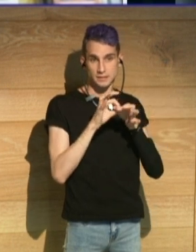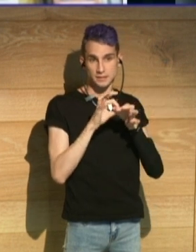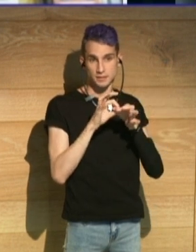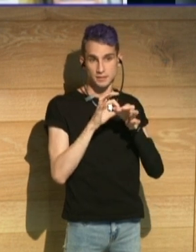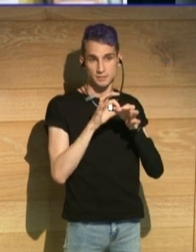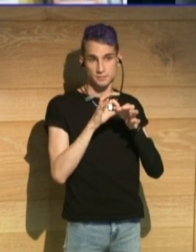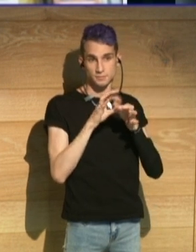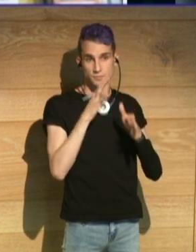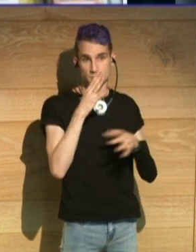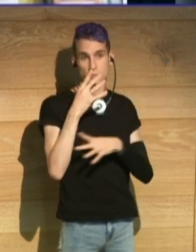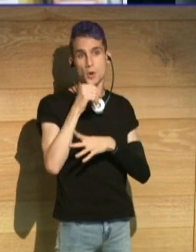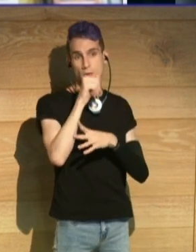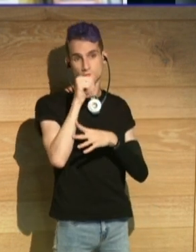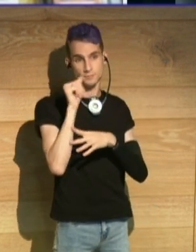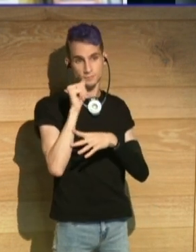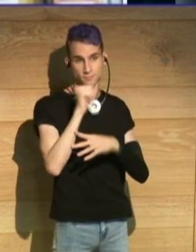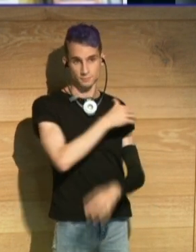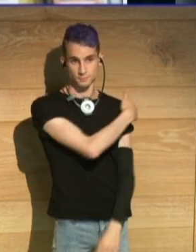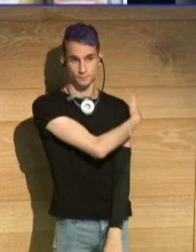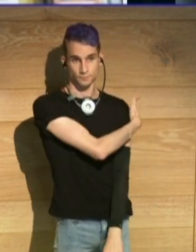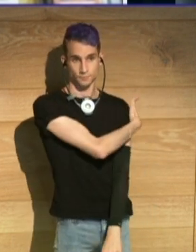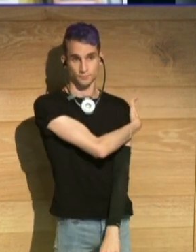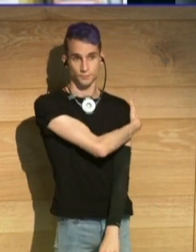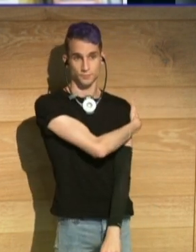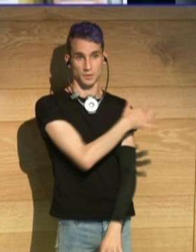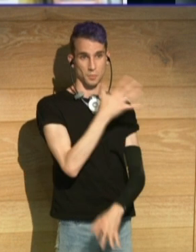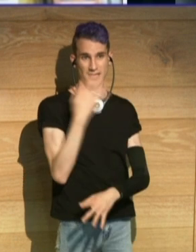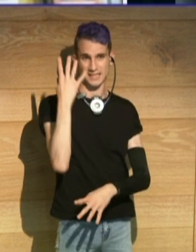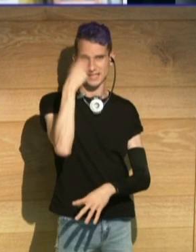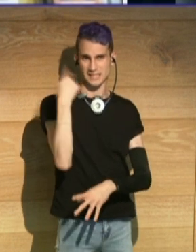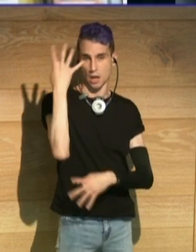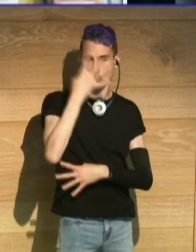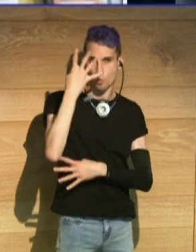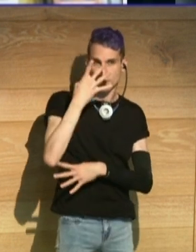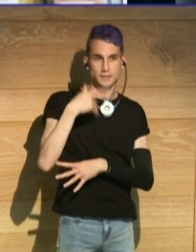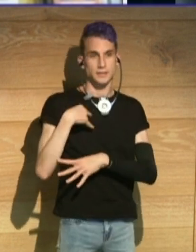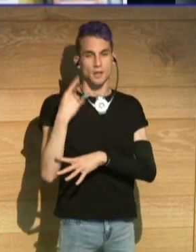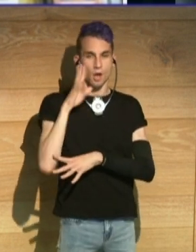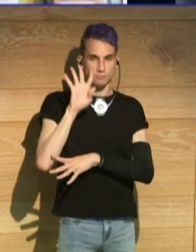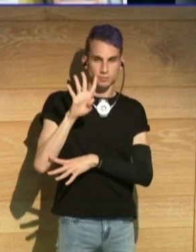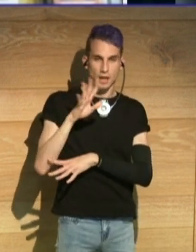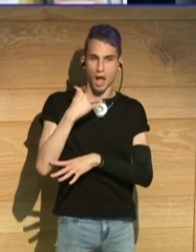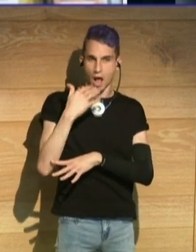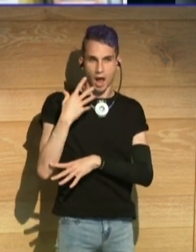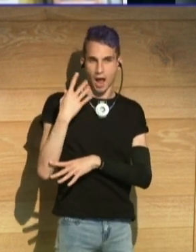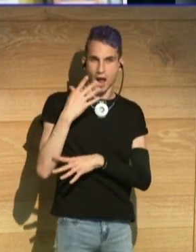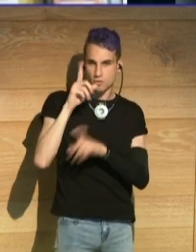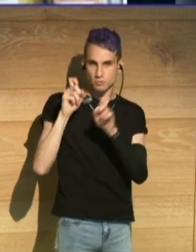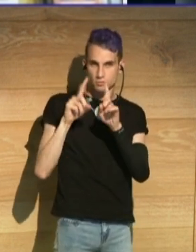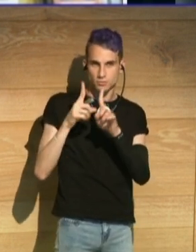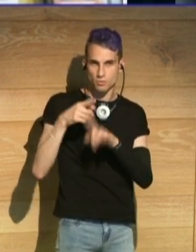inquietante, enigmática y totalmente fascinante de este dictador terrible, y que era hijo de